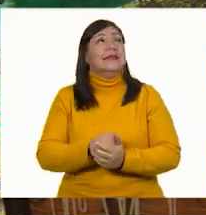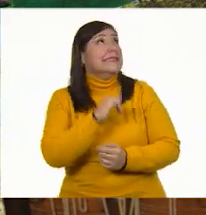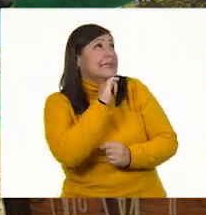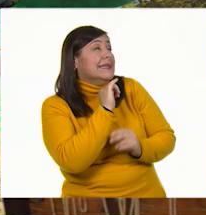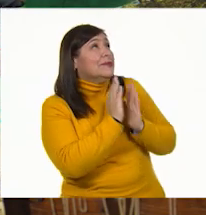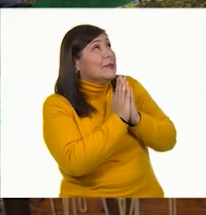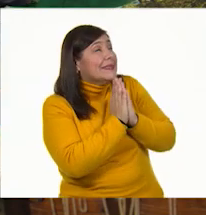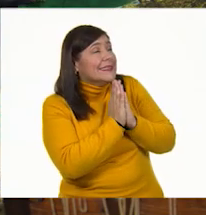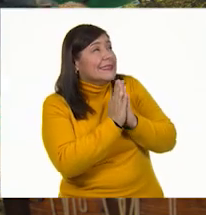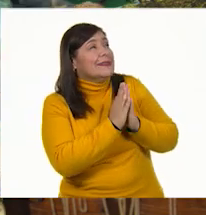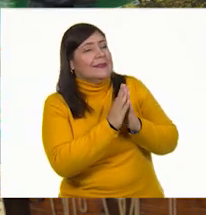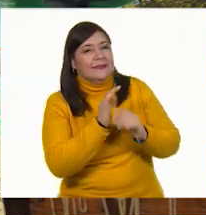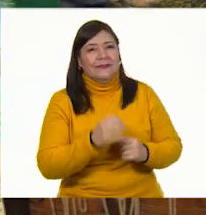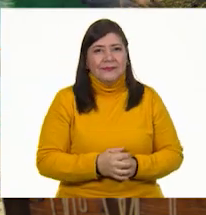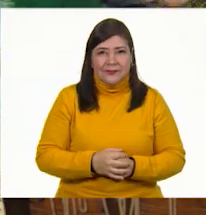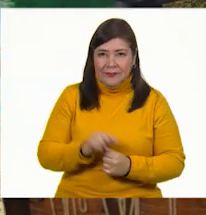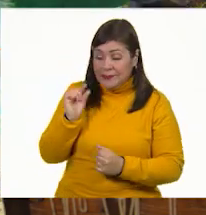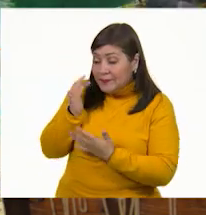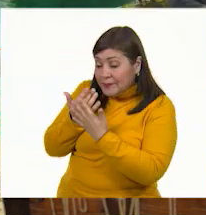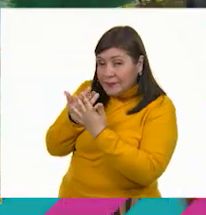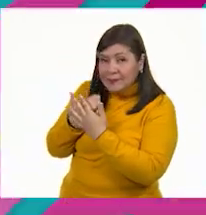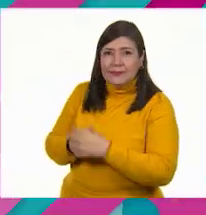espérame un poquito.